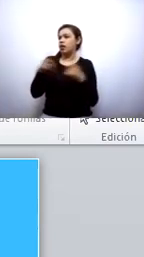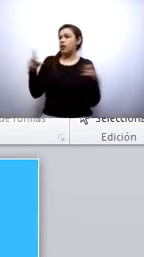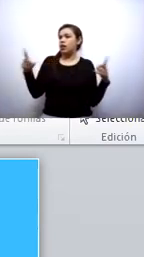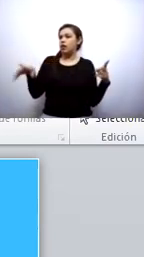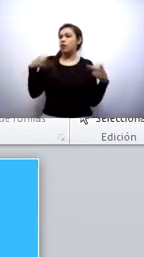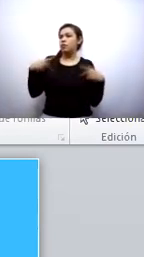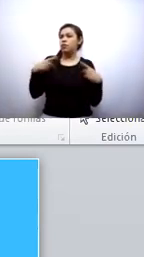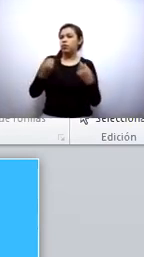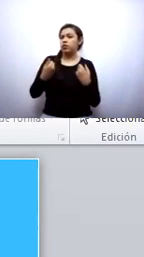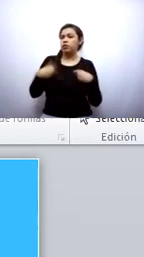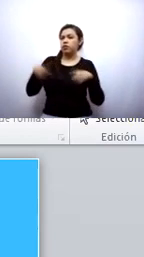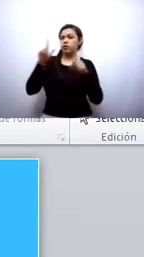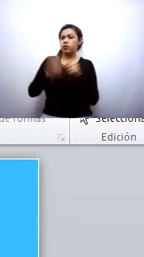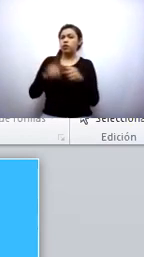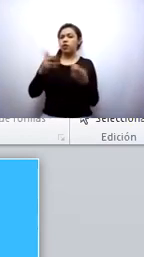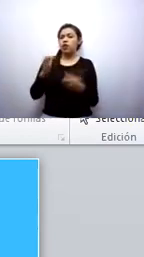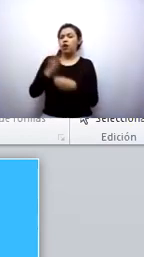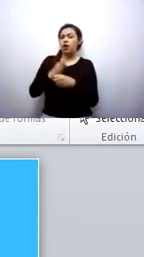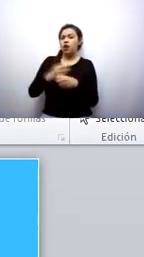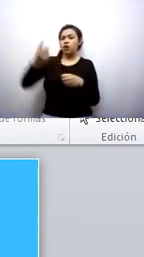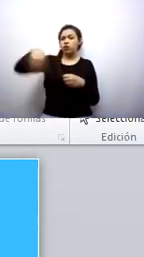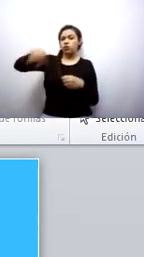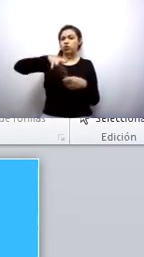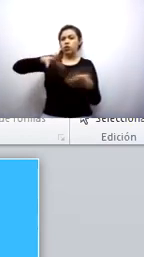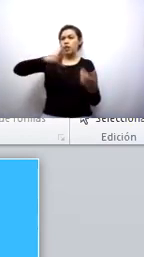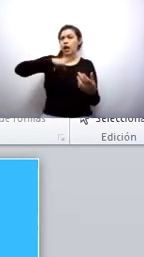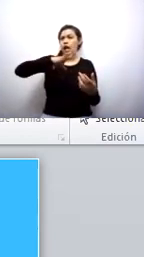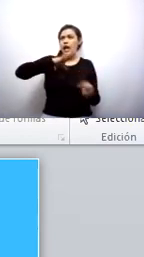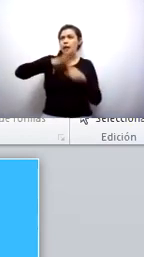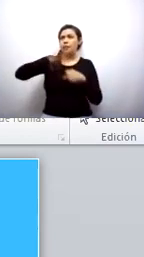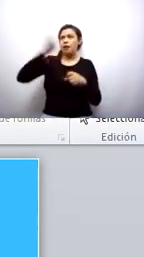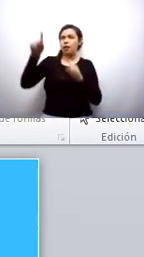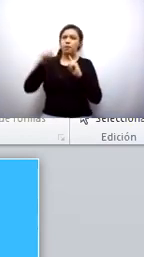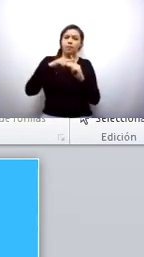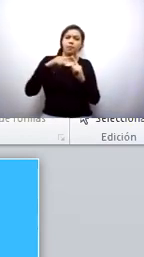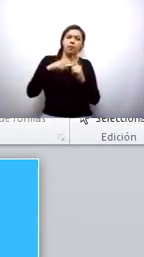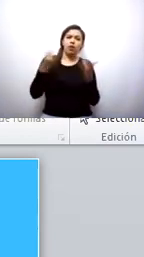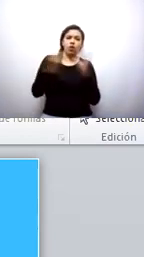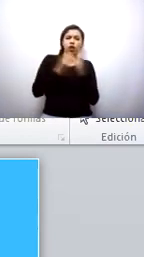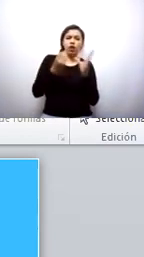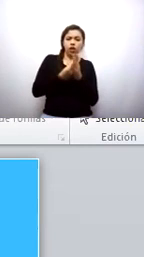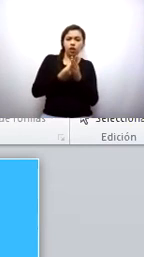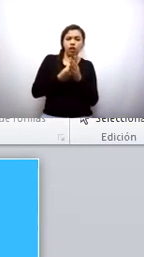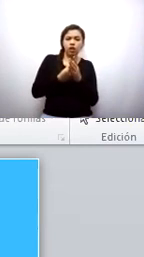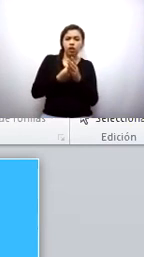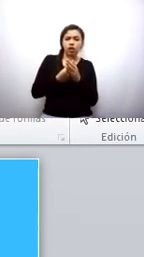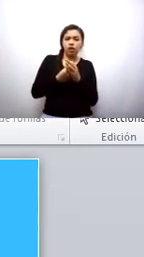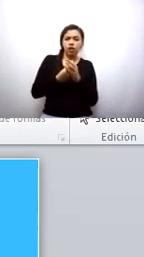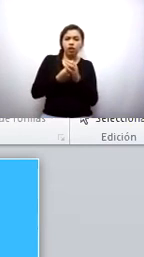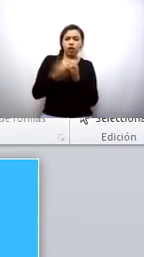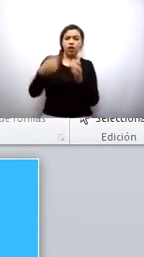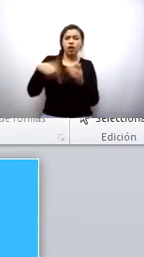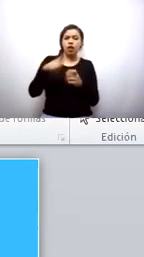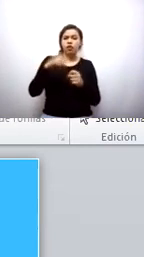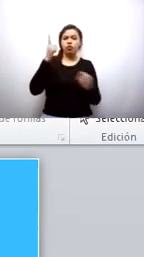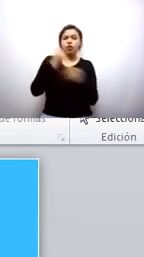justamente ahorita, pues bueno, por mucho que tengamos más o menos cantidad de clases, pues bueno, ellos se puedan dar cuenta que tienen